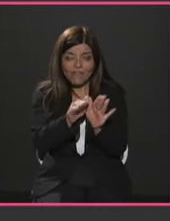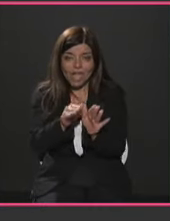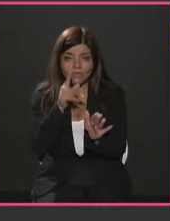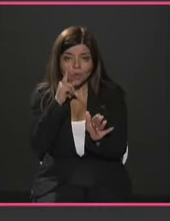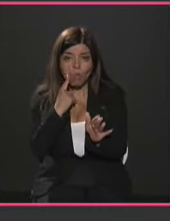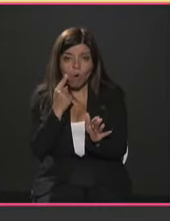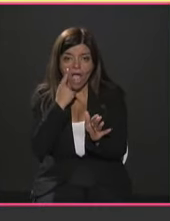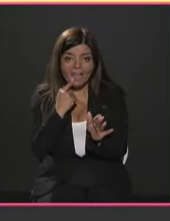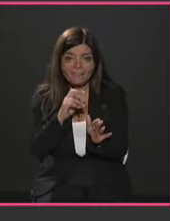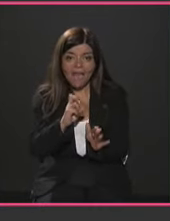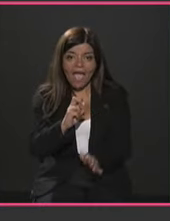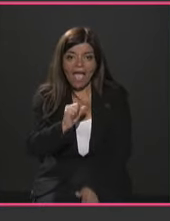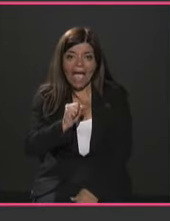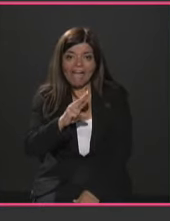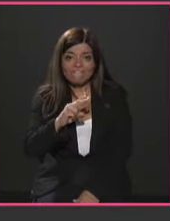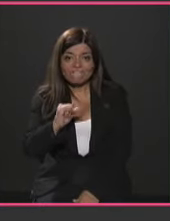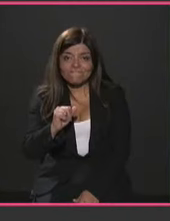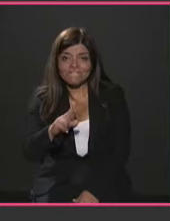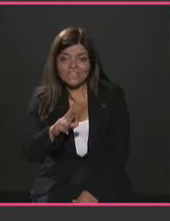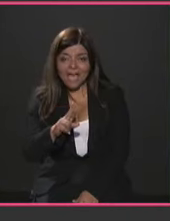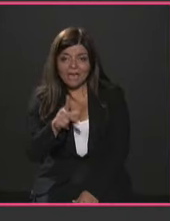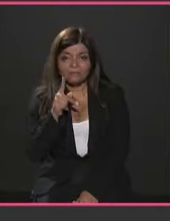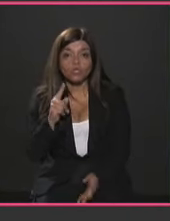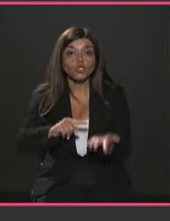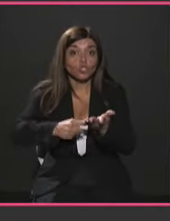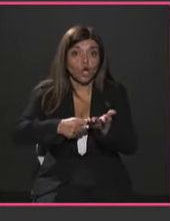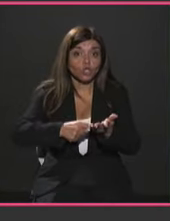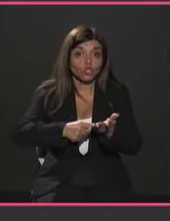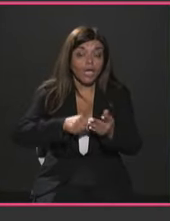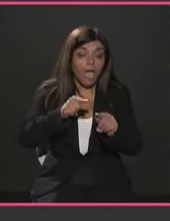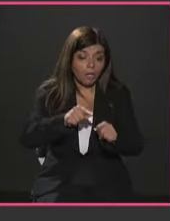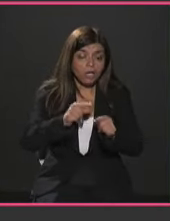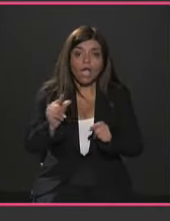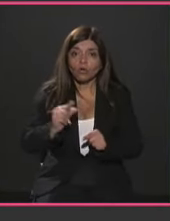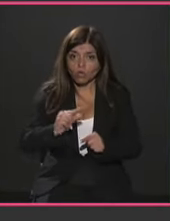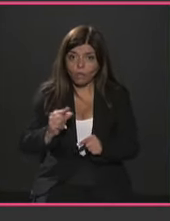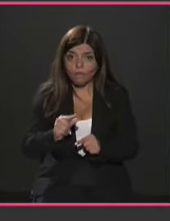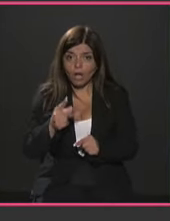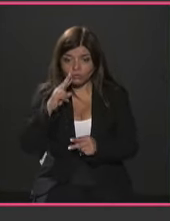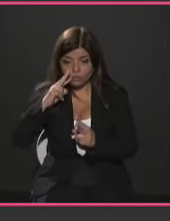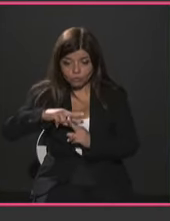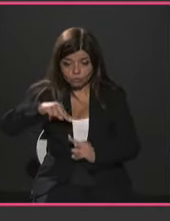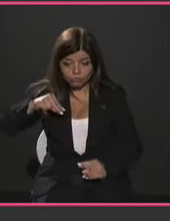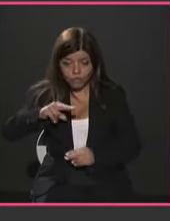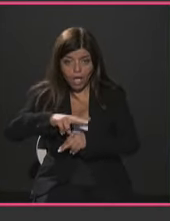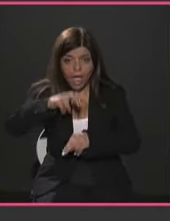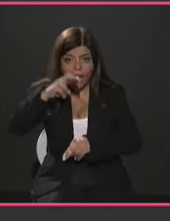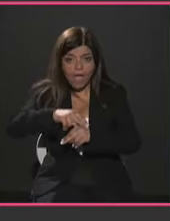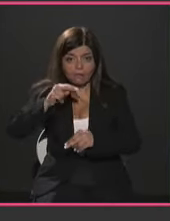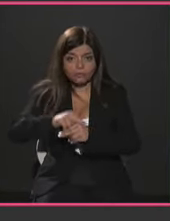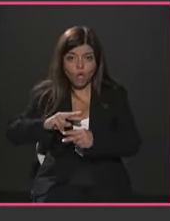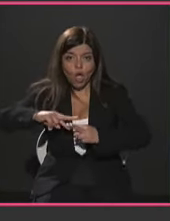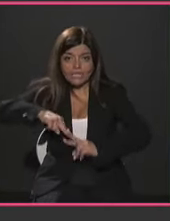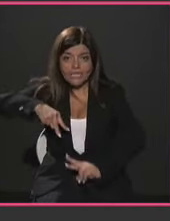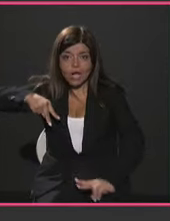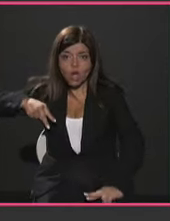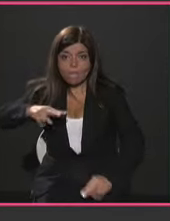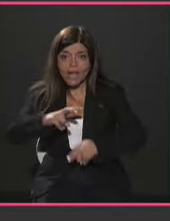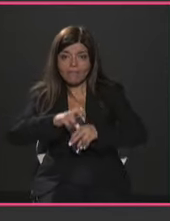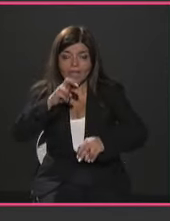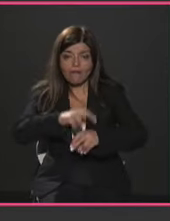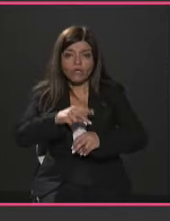muestras con tecnología autonómica Nosotros también podemos hacer una secuenciación del virus el genoma del virus así